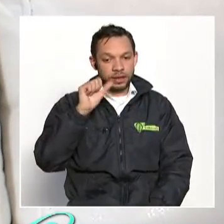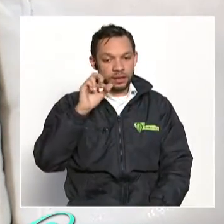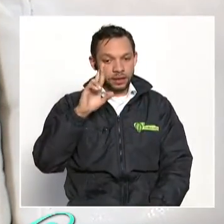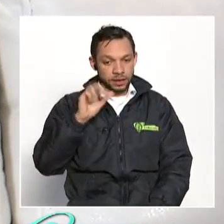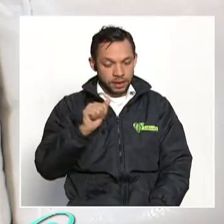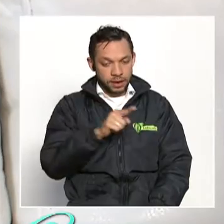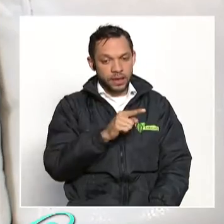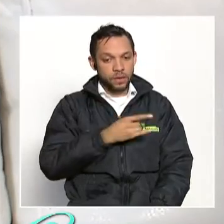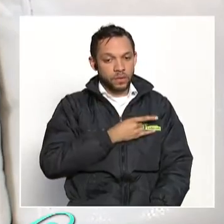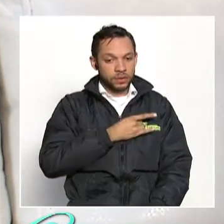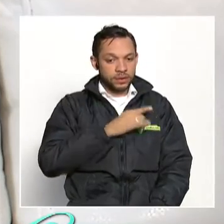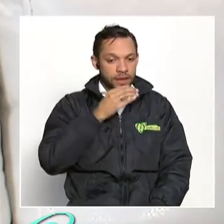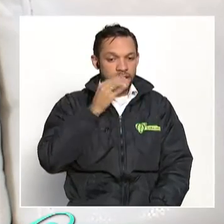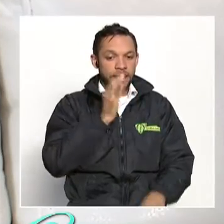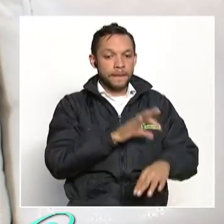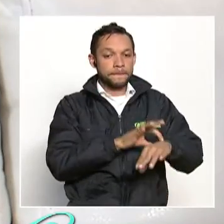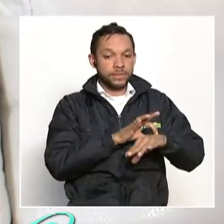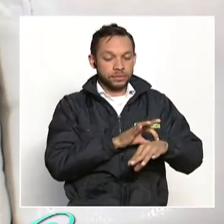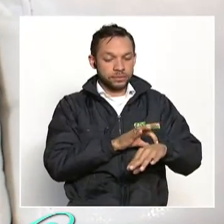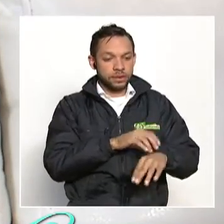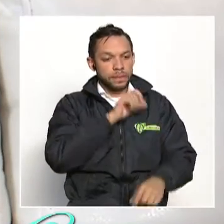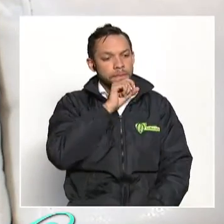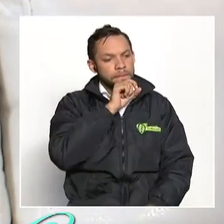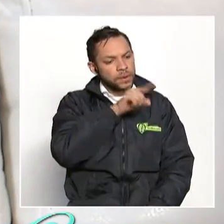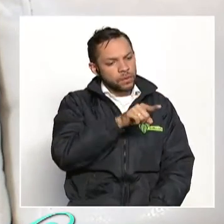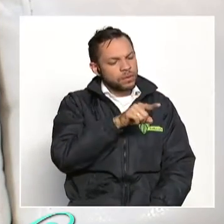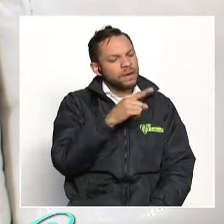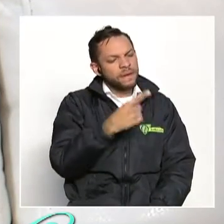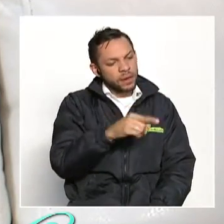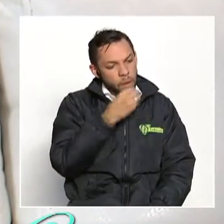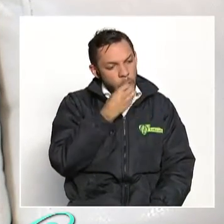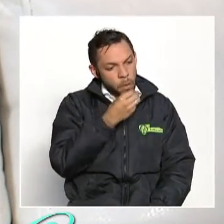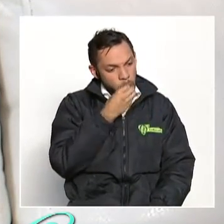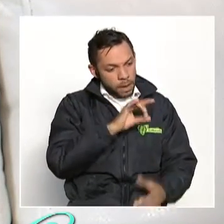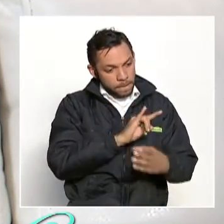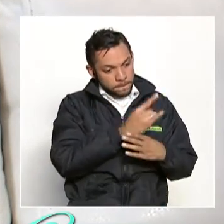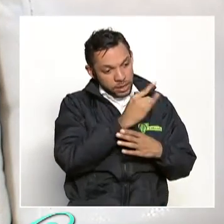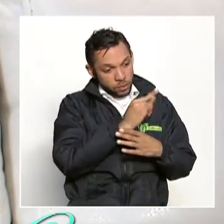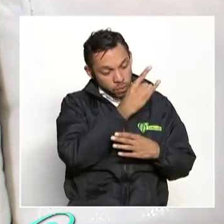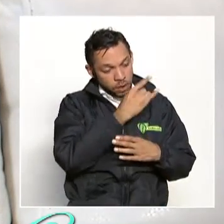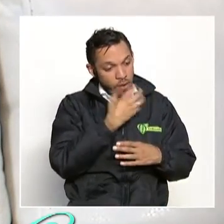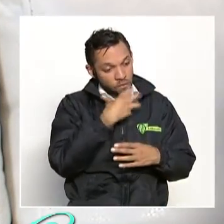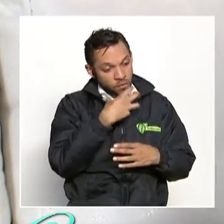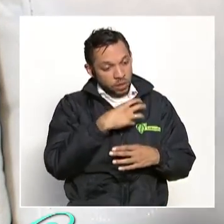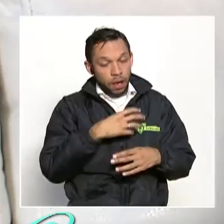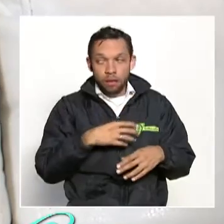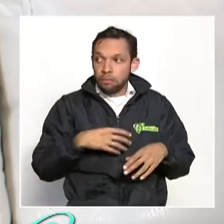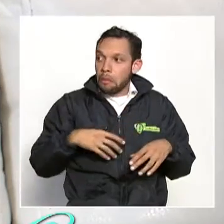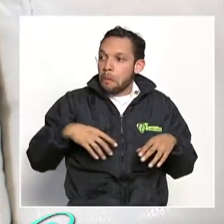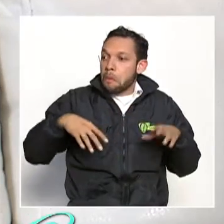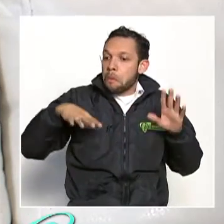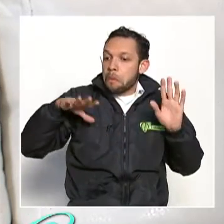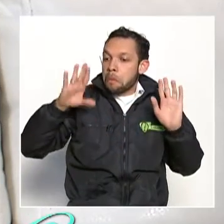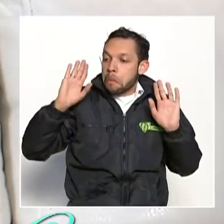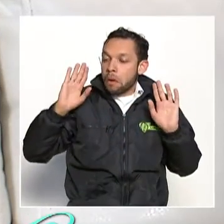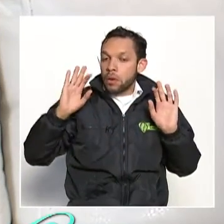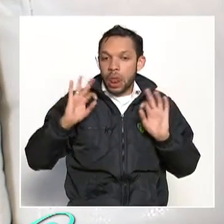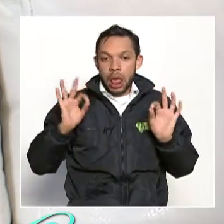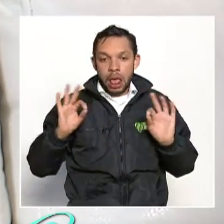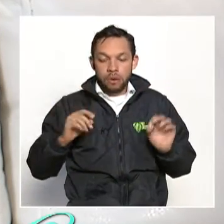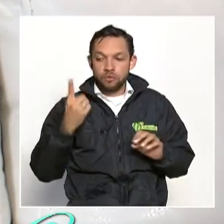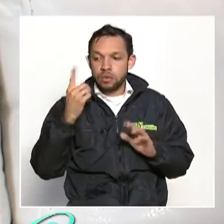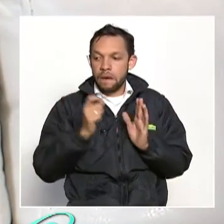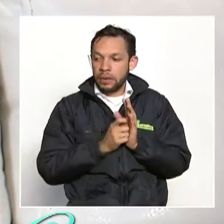González, precisamente porque estoy en sabático. Yo les pregunto eso, y no hay uno solo que me diga que se come 3 frutas y